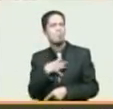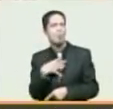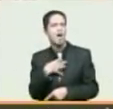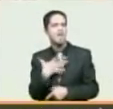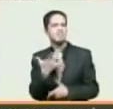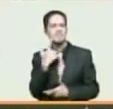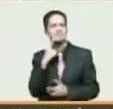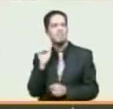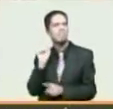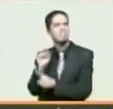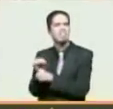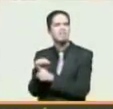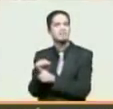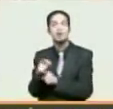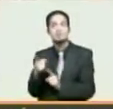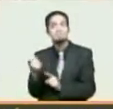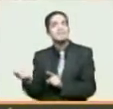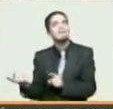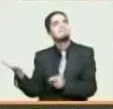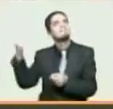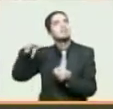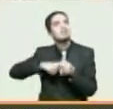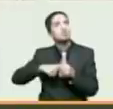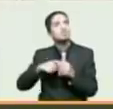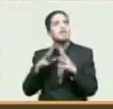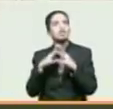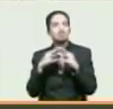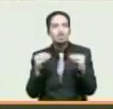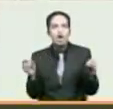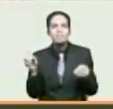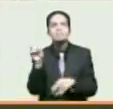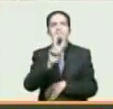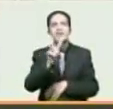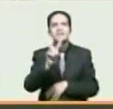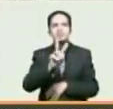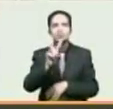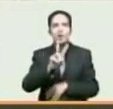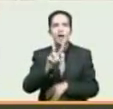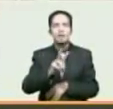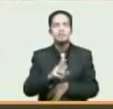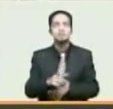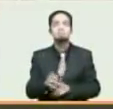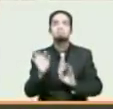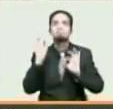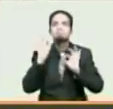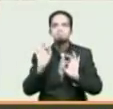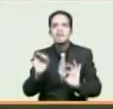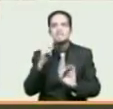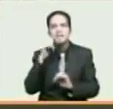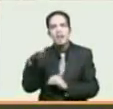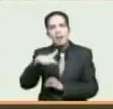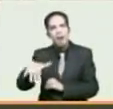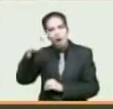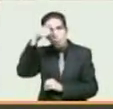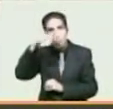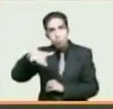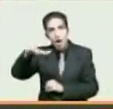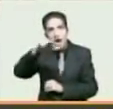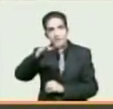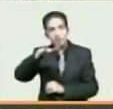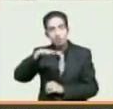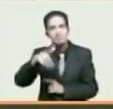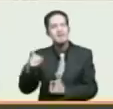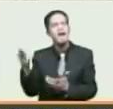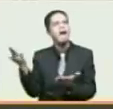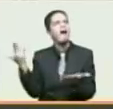excluye, incluye a todos los venezolanos, a las venezolanas, especialmente a los sectores más populares, a los sectores que no